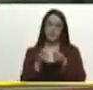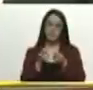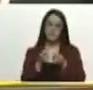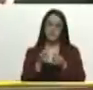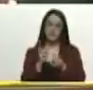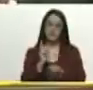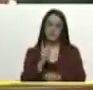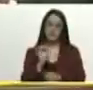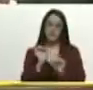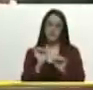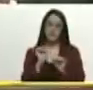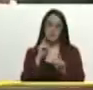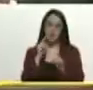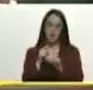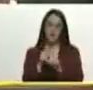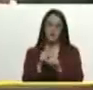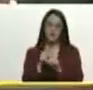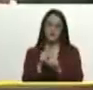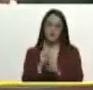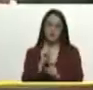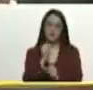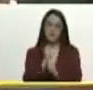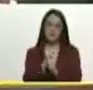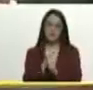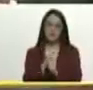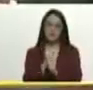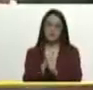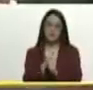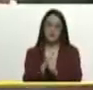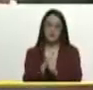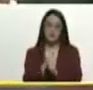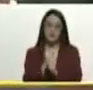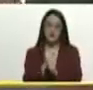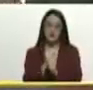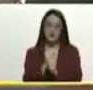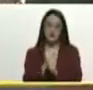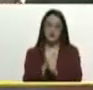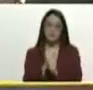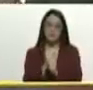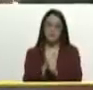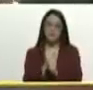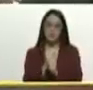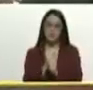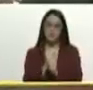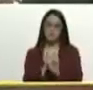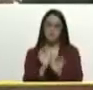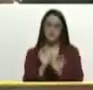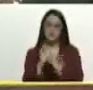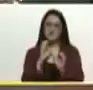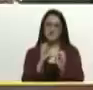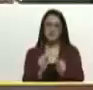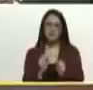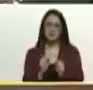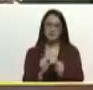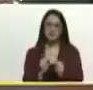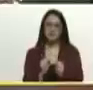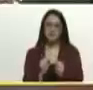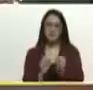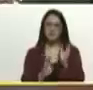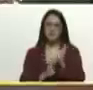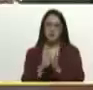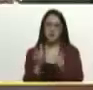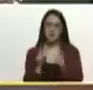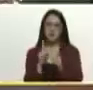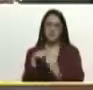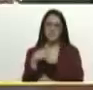Tenemos los mismos objetivos y hay que trabajar para alcanzarlos, y estoy seguro de que tendremos éxito en la reunión